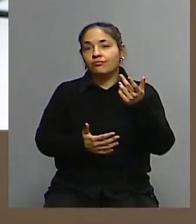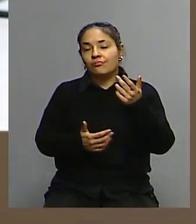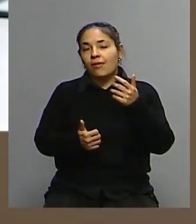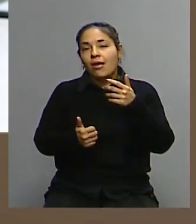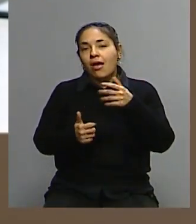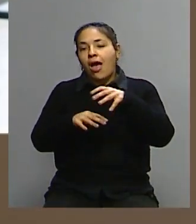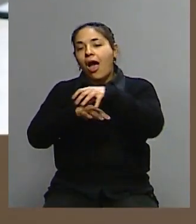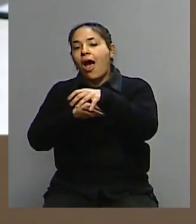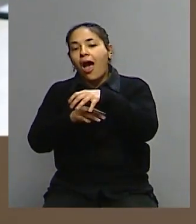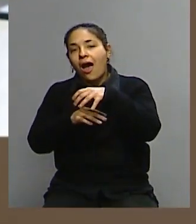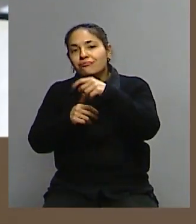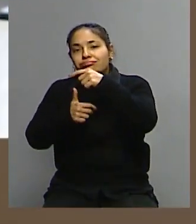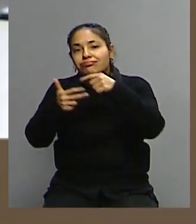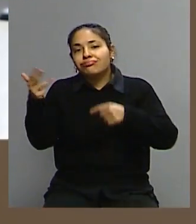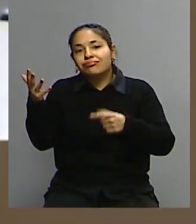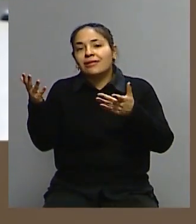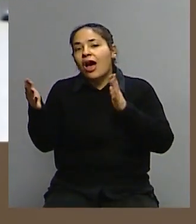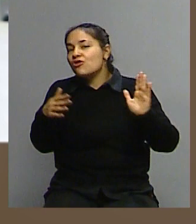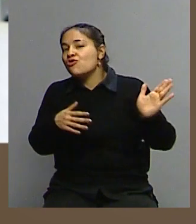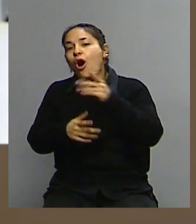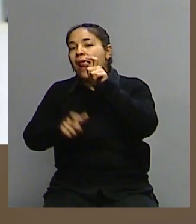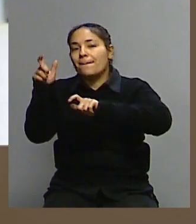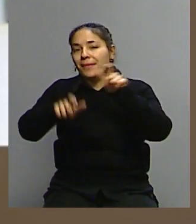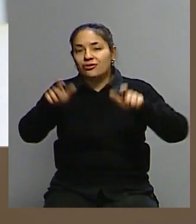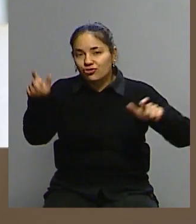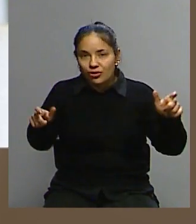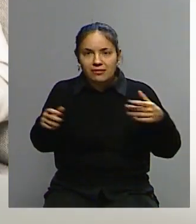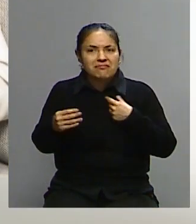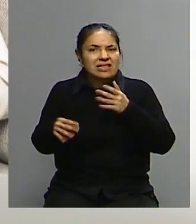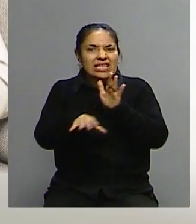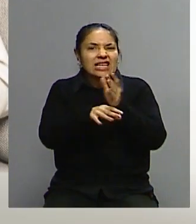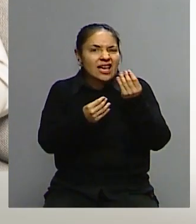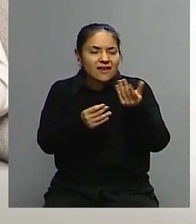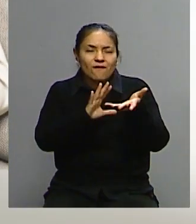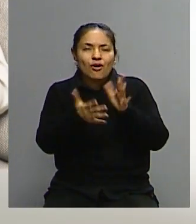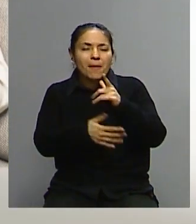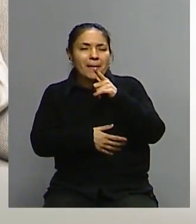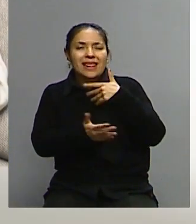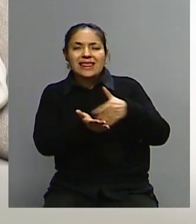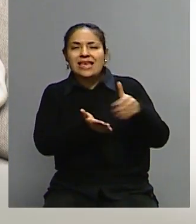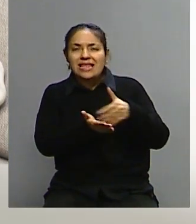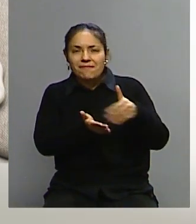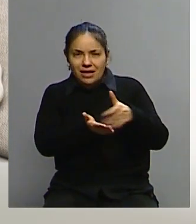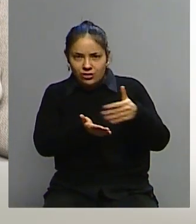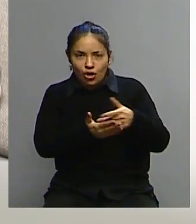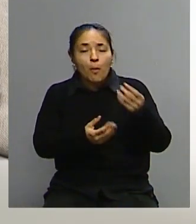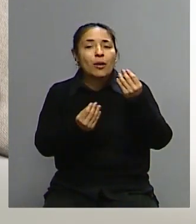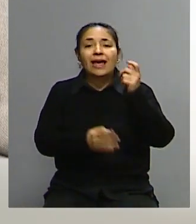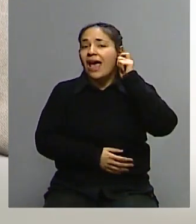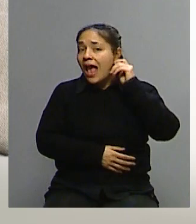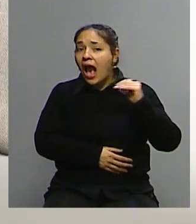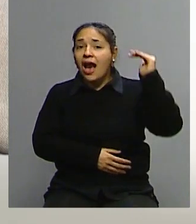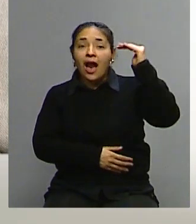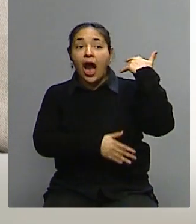ámbitos y en todas las personas también, ¿sí? Sí. Que lo que es el viejismo es una forma de discriminación, es la forma de discriminación por edad avanzada,